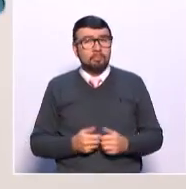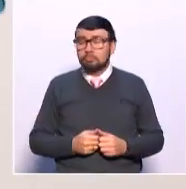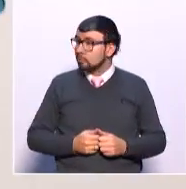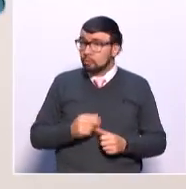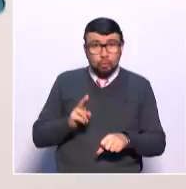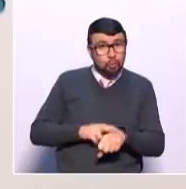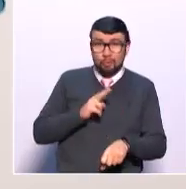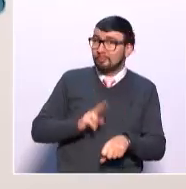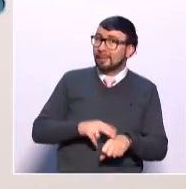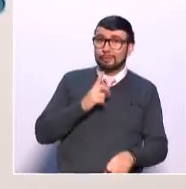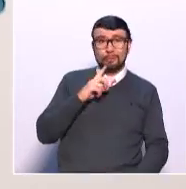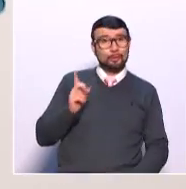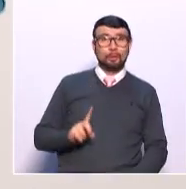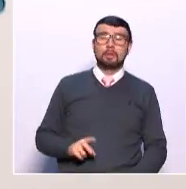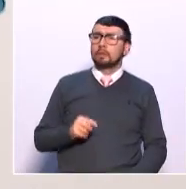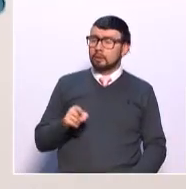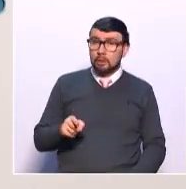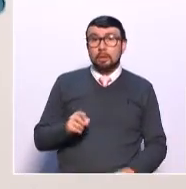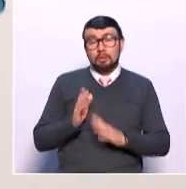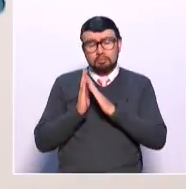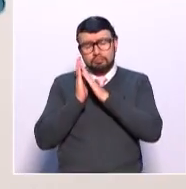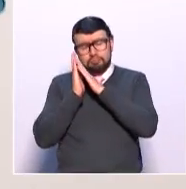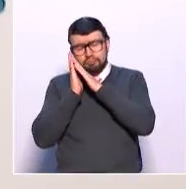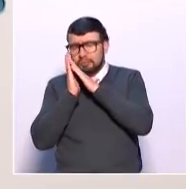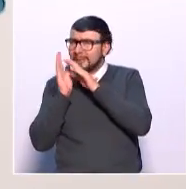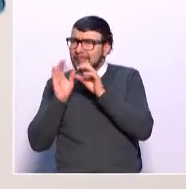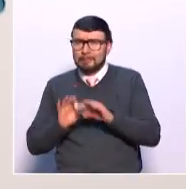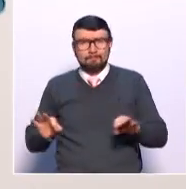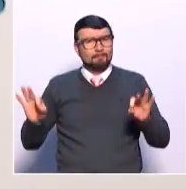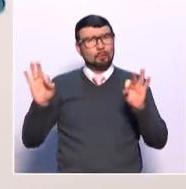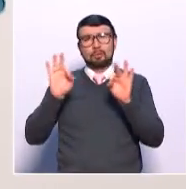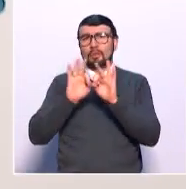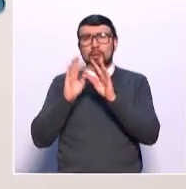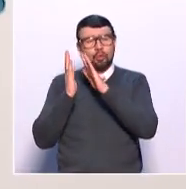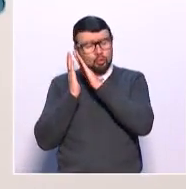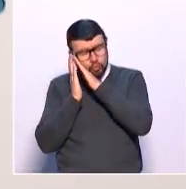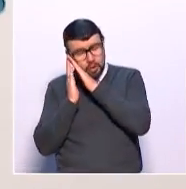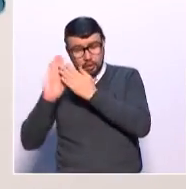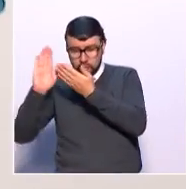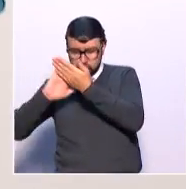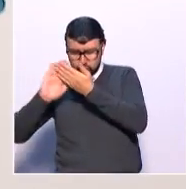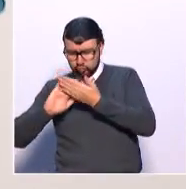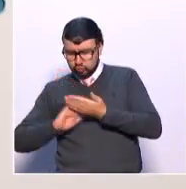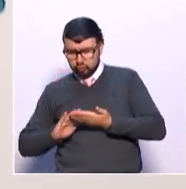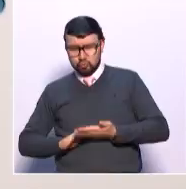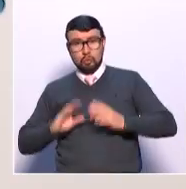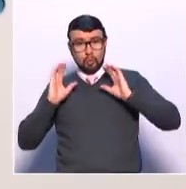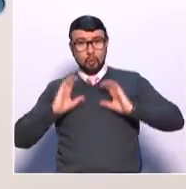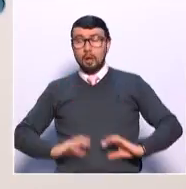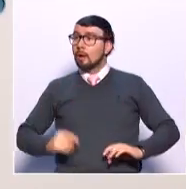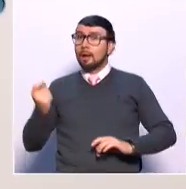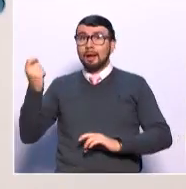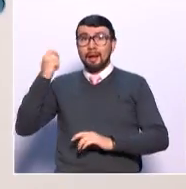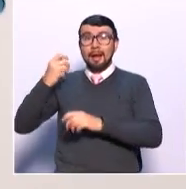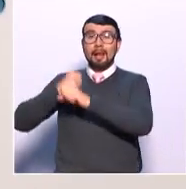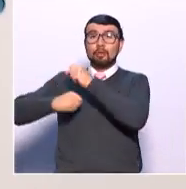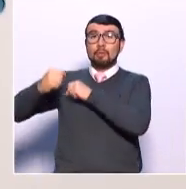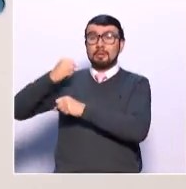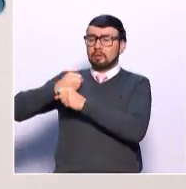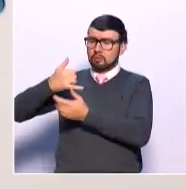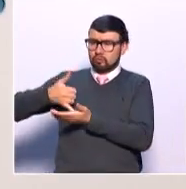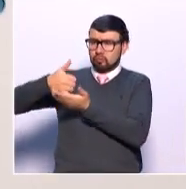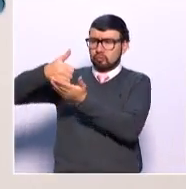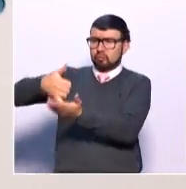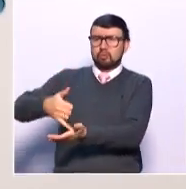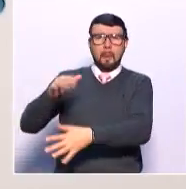el sueño es muy reparador el sueño es muy importante si no saben el premio nobel de medicina el año pasado fueron